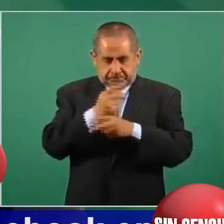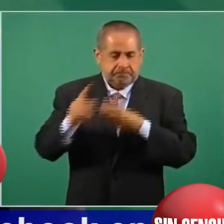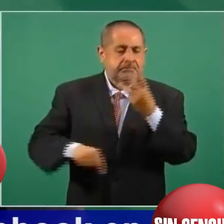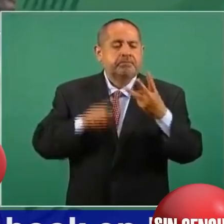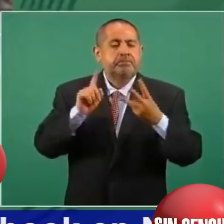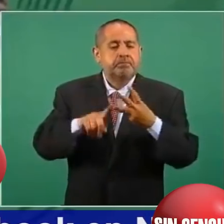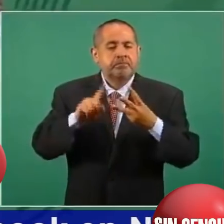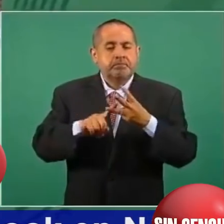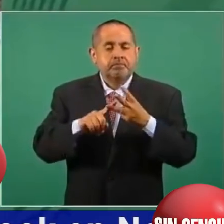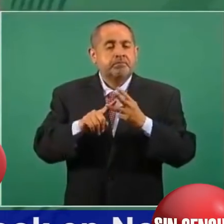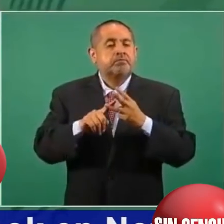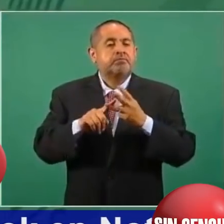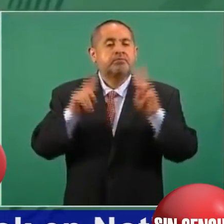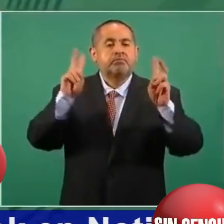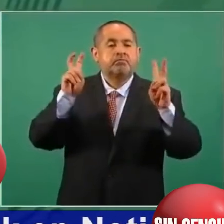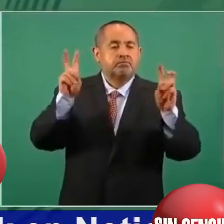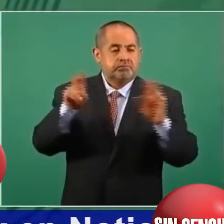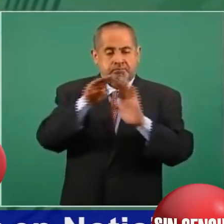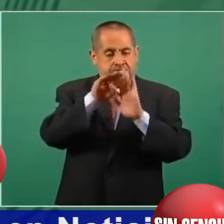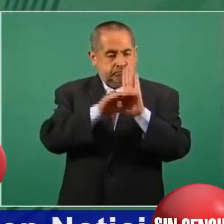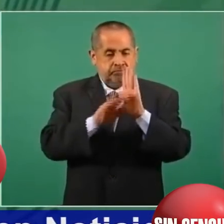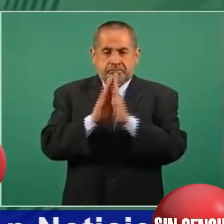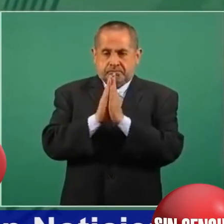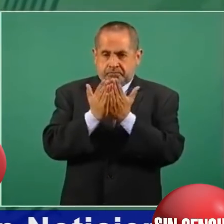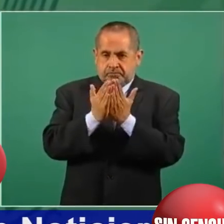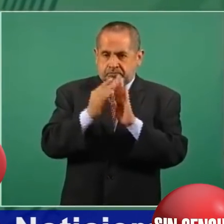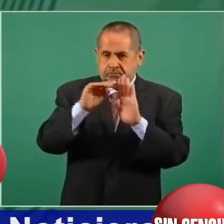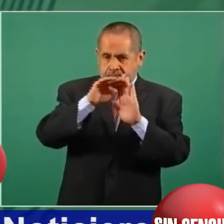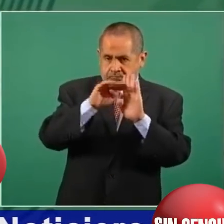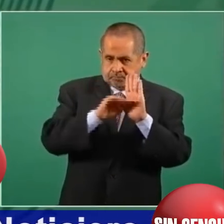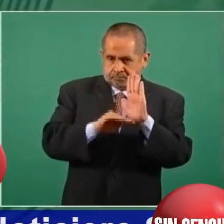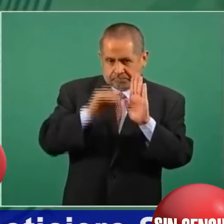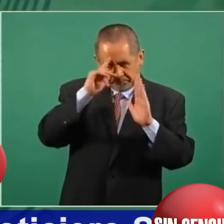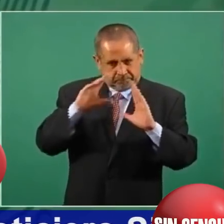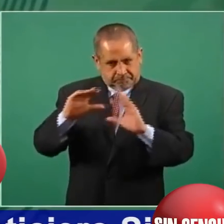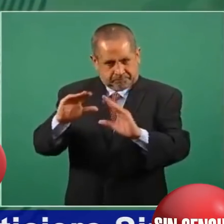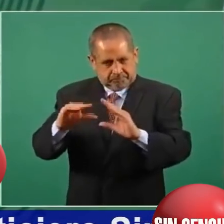3, mejorar los contenidos